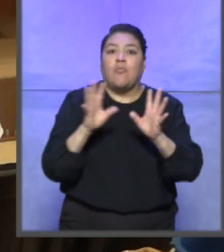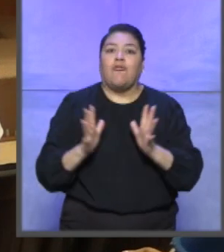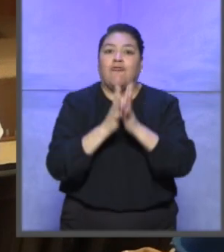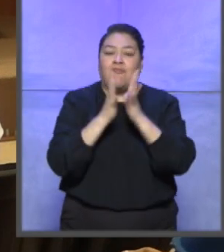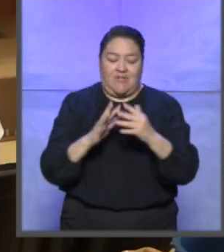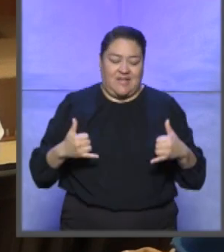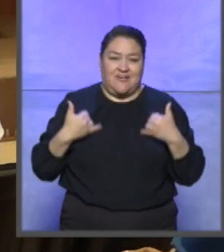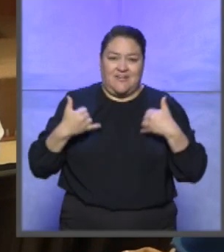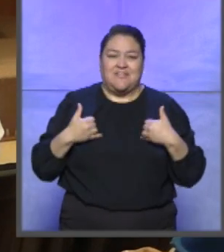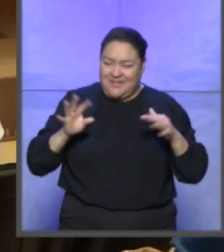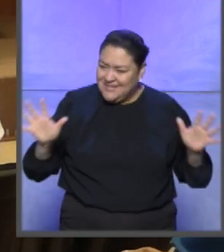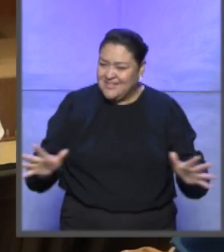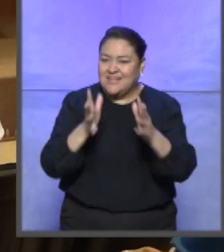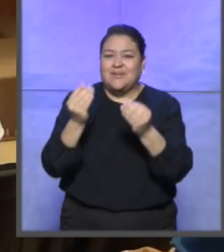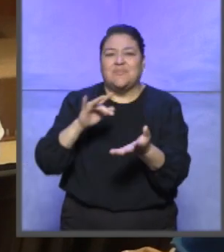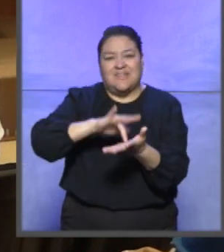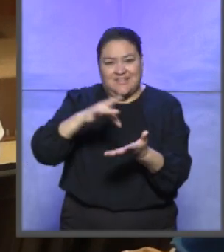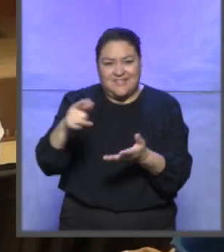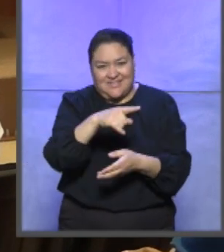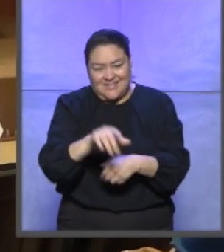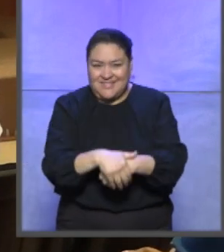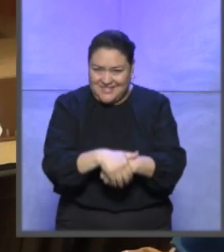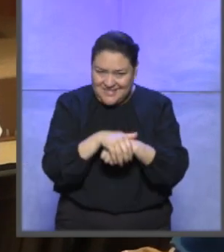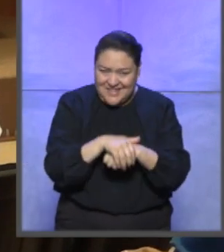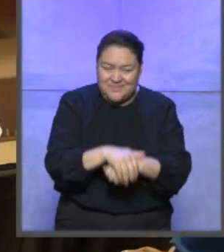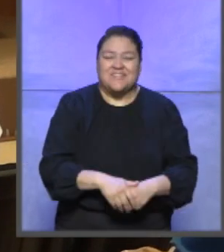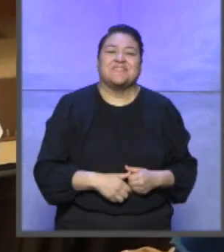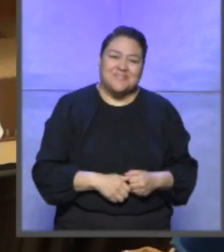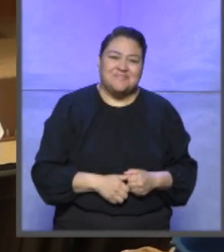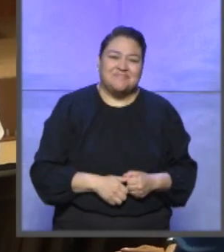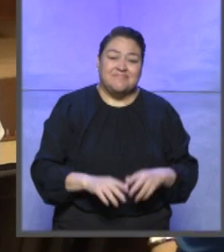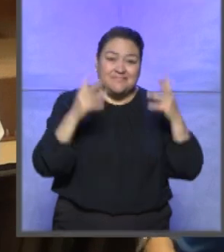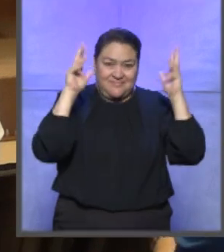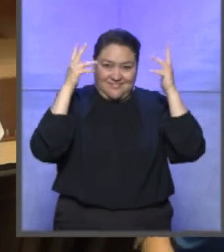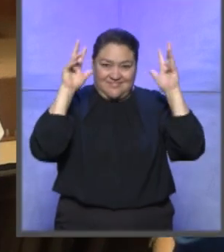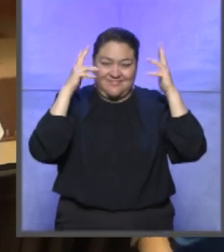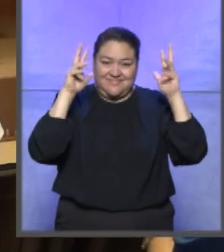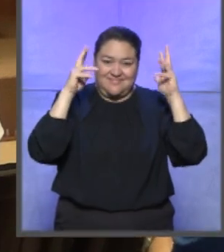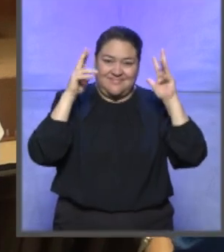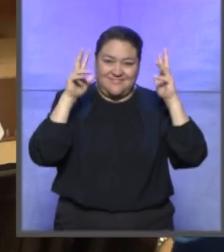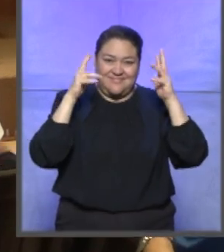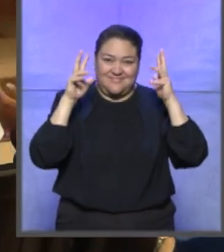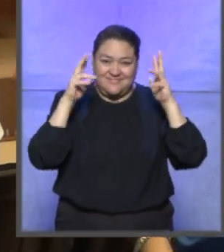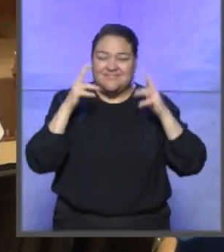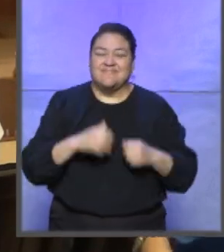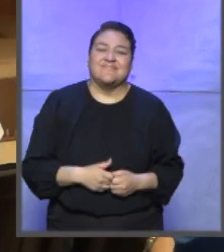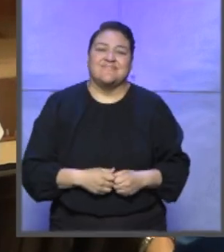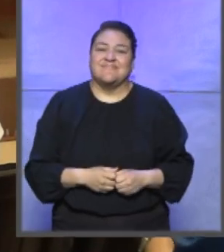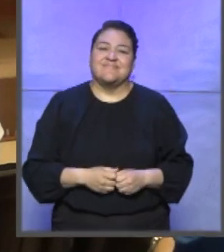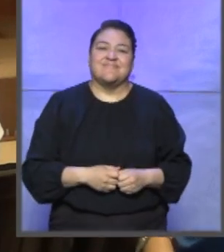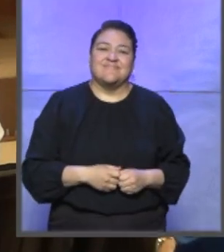la participación de las juventudes. Muchísimas gracias, queridos amigos. Y por supuesto, también